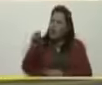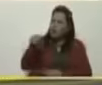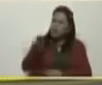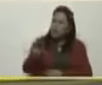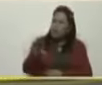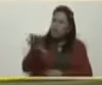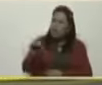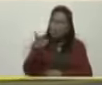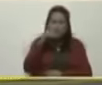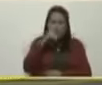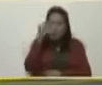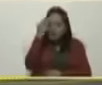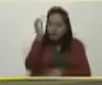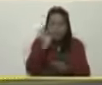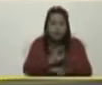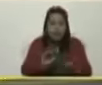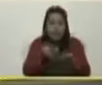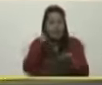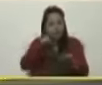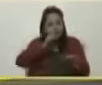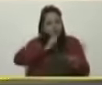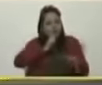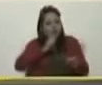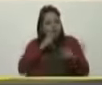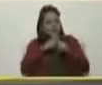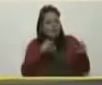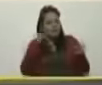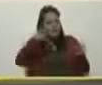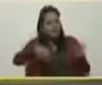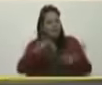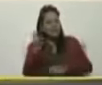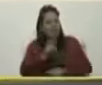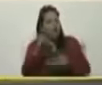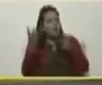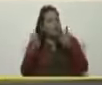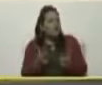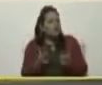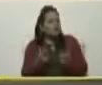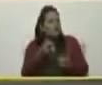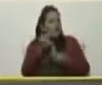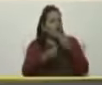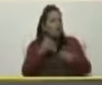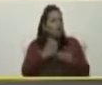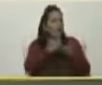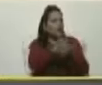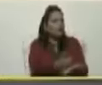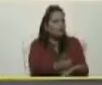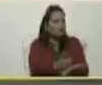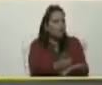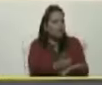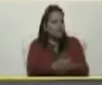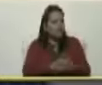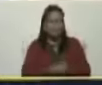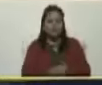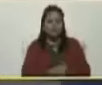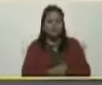Pinto, esto, o sea, ¿de qué se trata? ¿Cuántos son? ¿Qué ayuda le podemos dar? Sí, son, como le decían, son